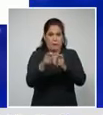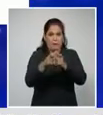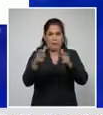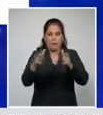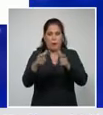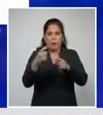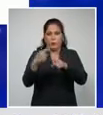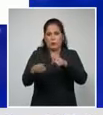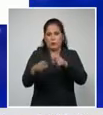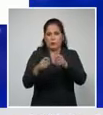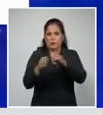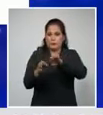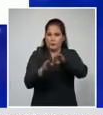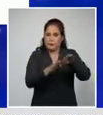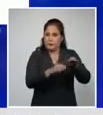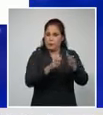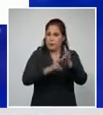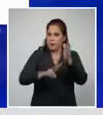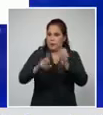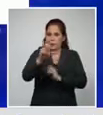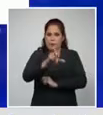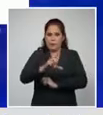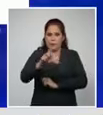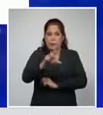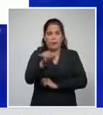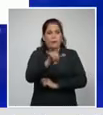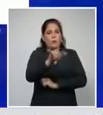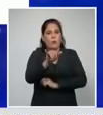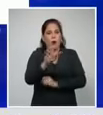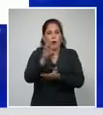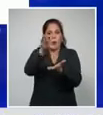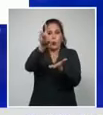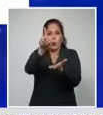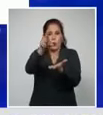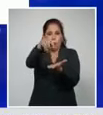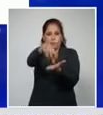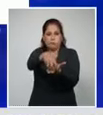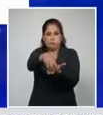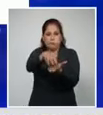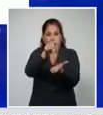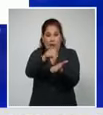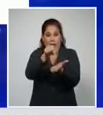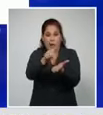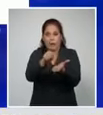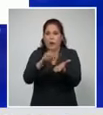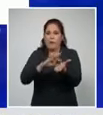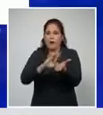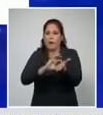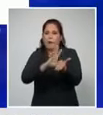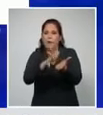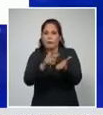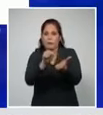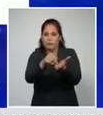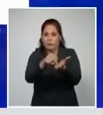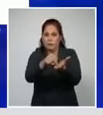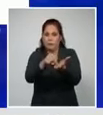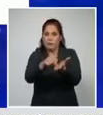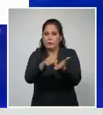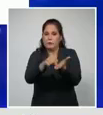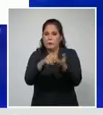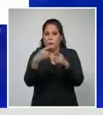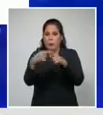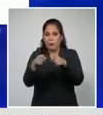Camagüey, un evento activo también que ha aportado un número importante de casos. En